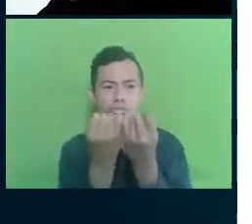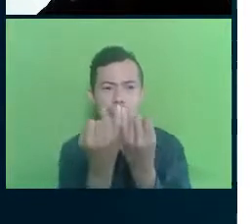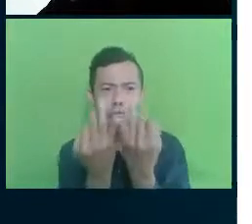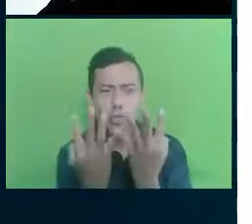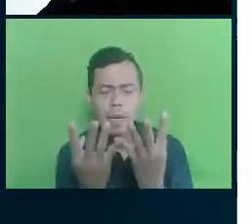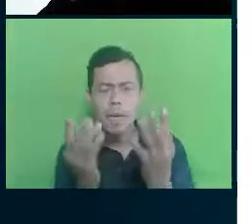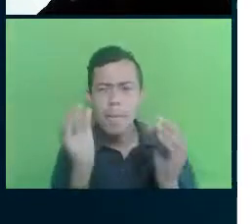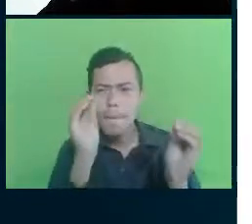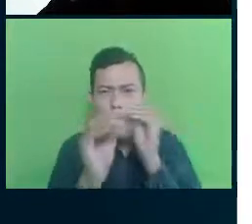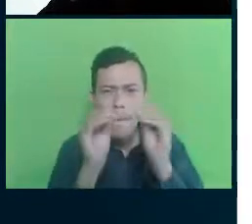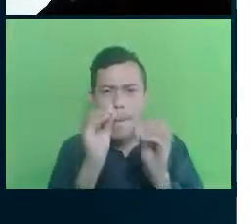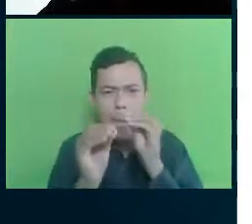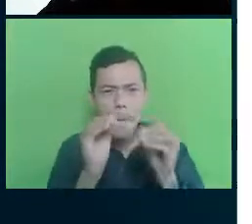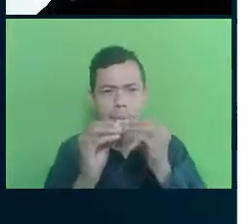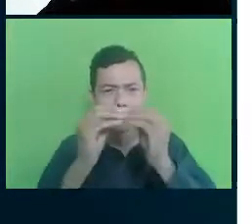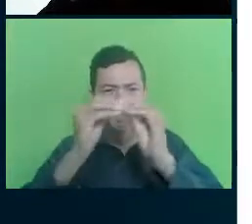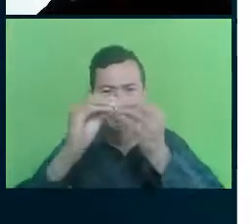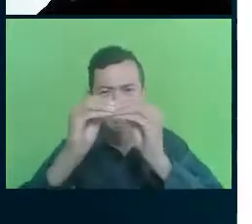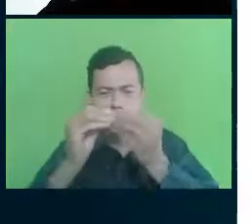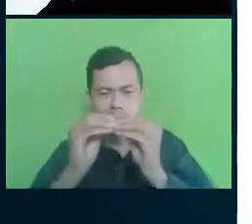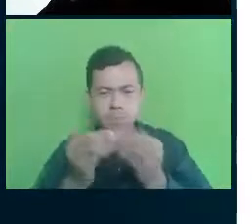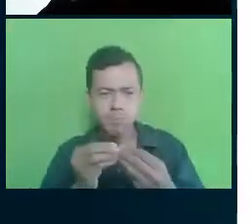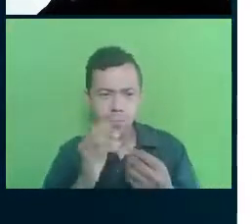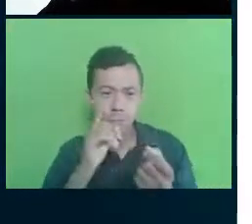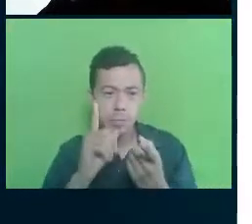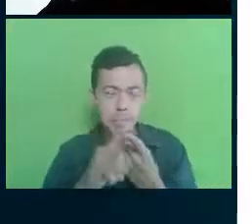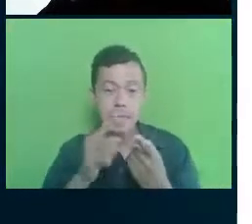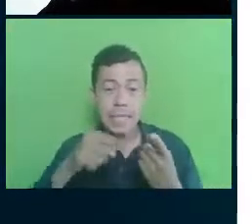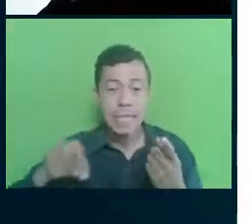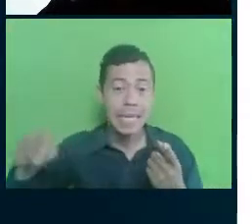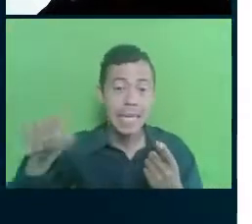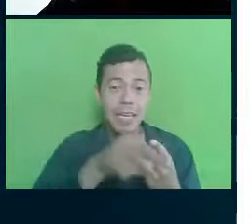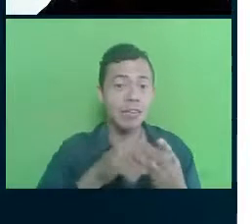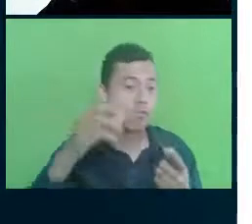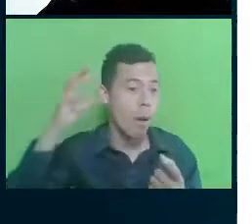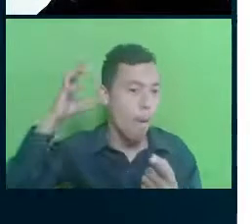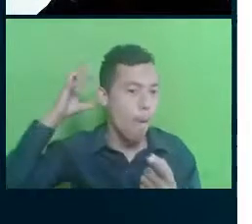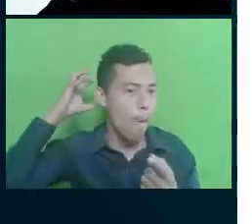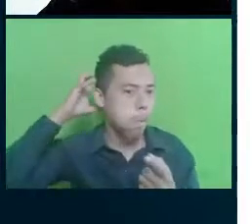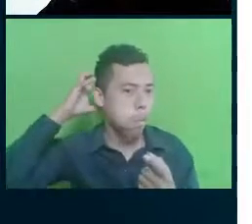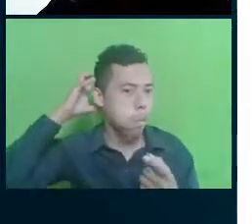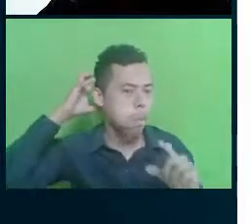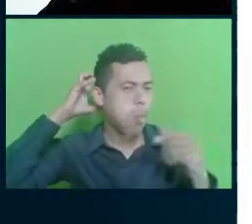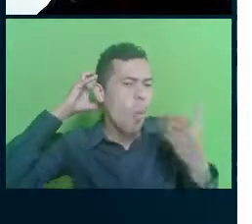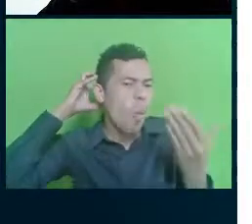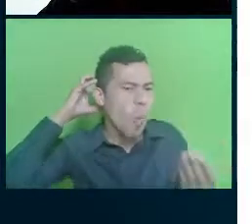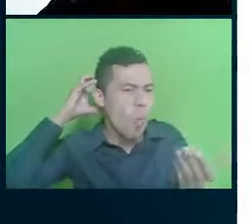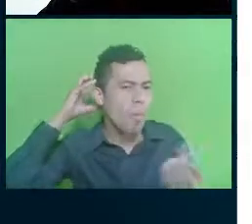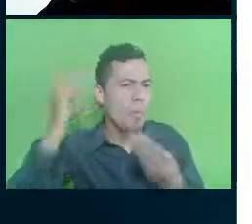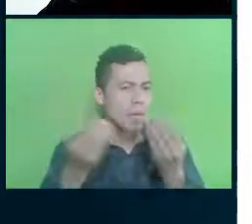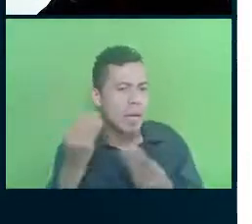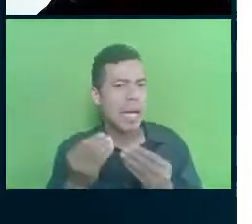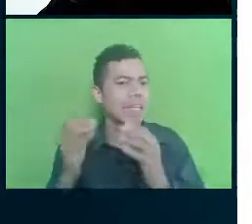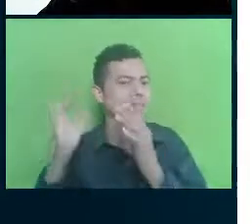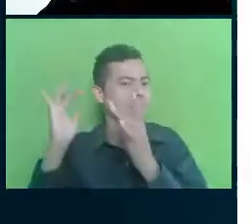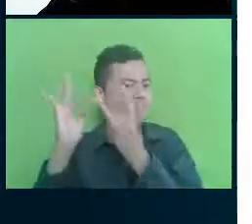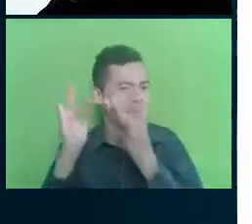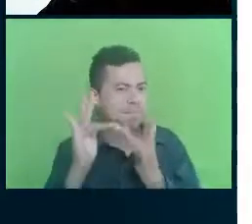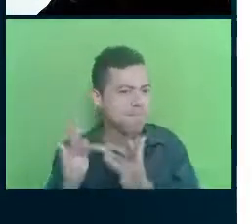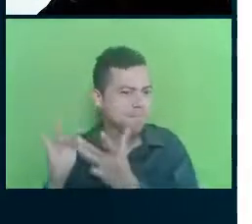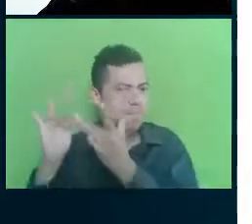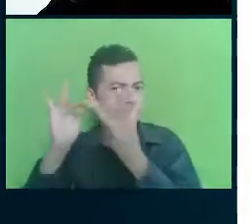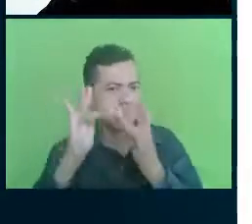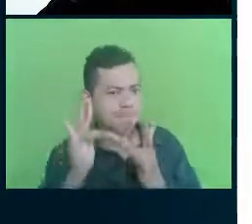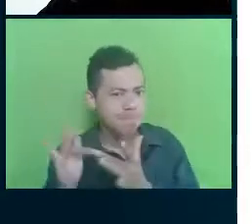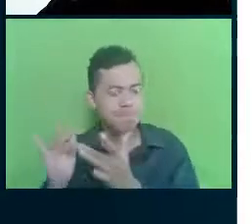imite de cierta forma la forma en que el cerebro hoy en día opera, con neuronas, con diferentes